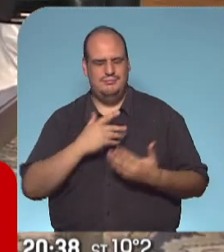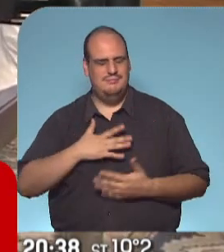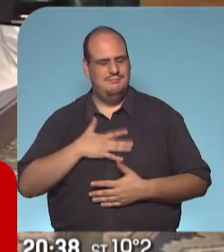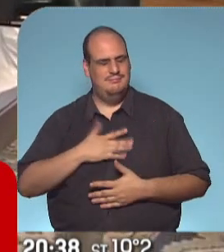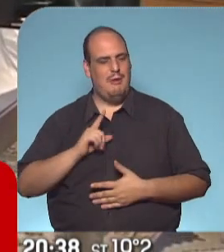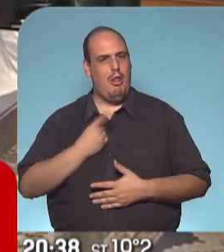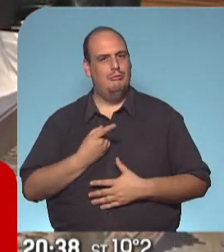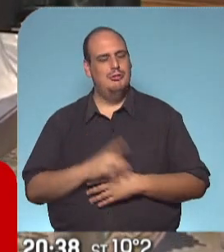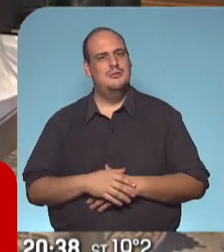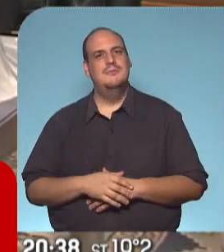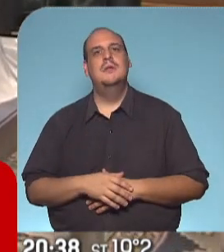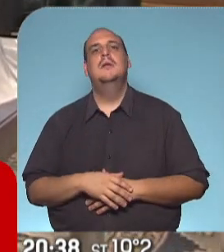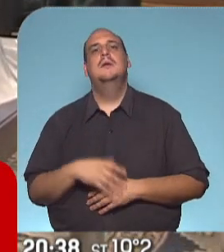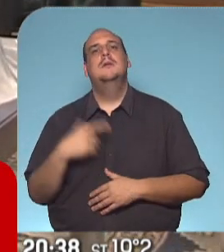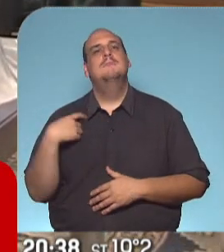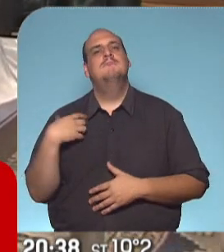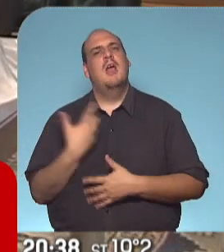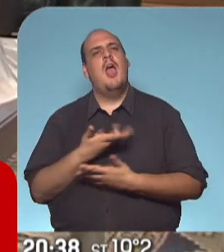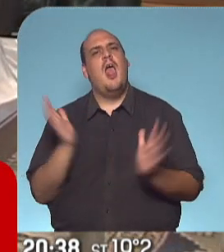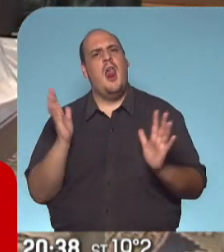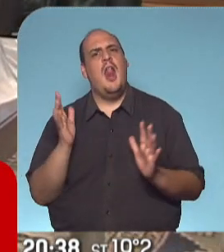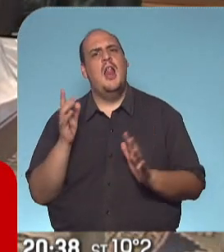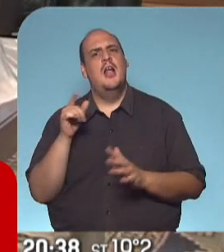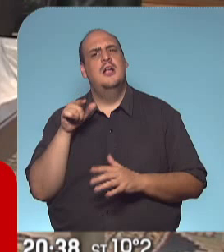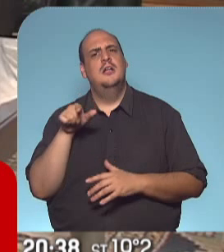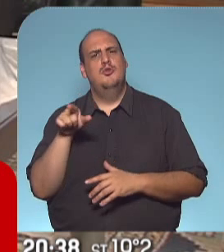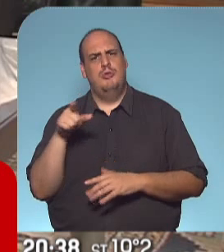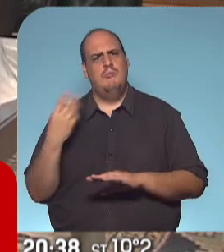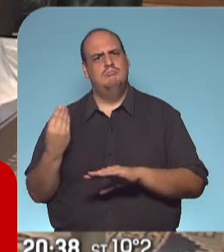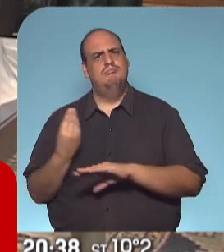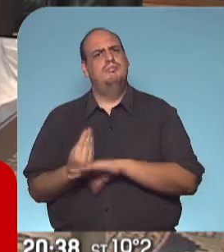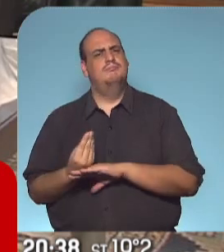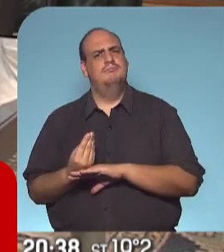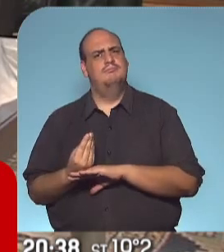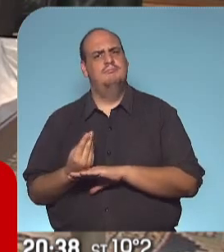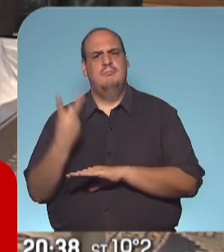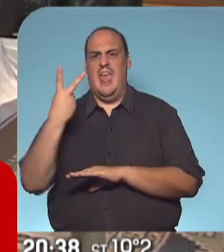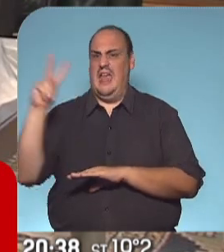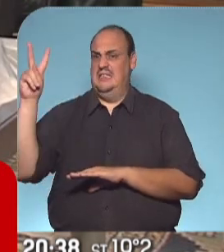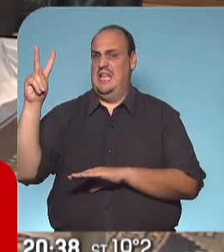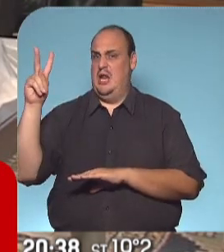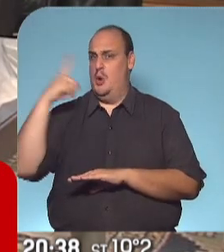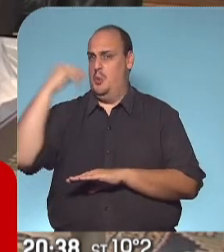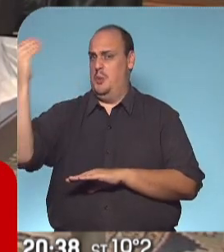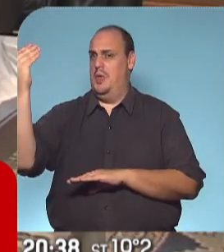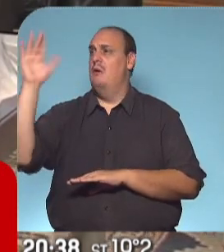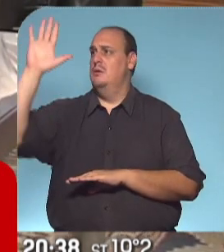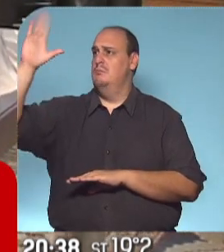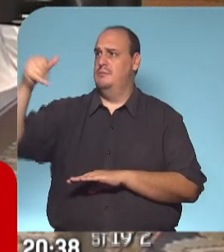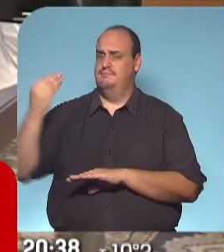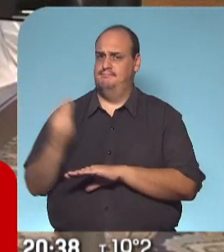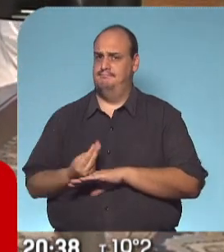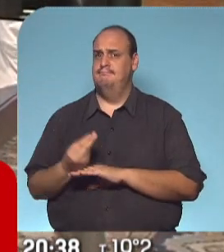En general es optimista. Cuando llegó del exterior, cuando lo convocaron para ser ministro,